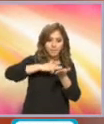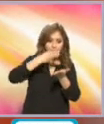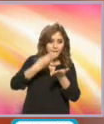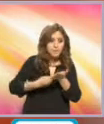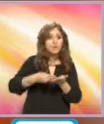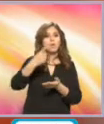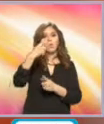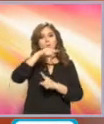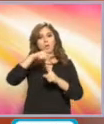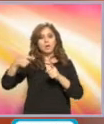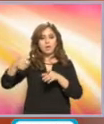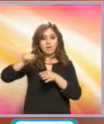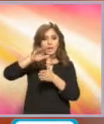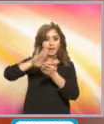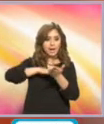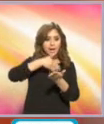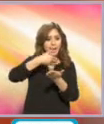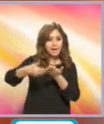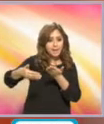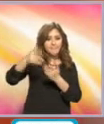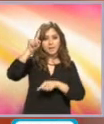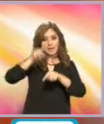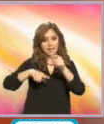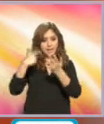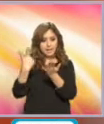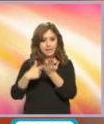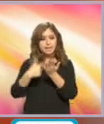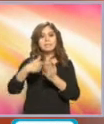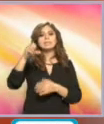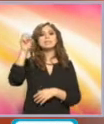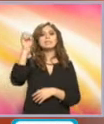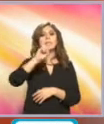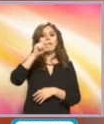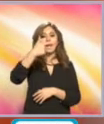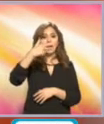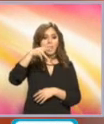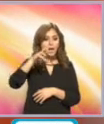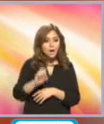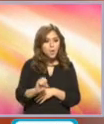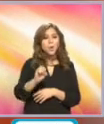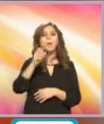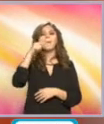en grasa, sal de grano pimienta negra recién molida. y 8 tortillas de maíz